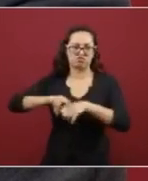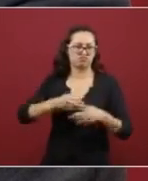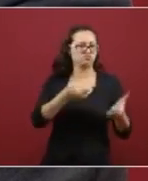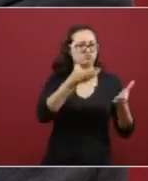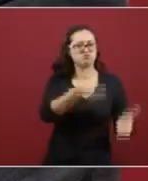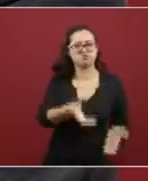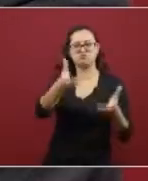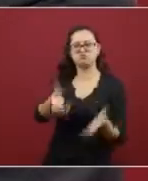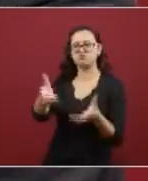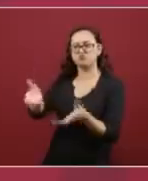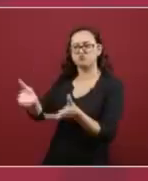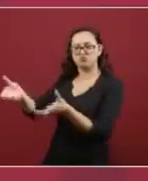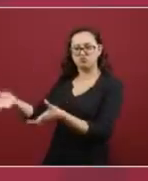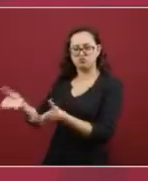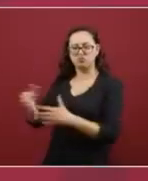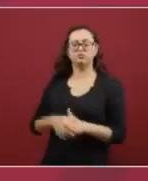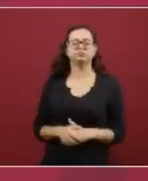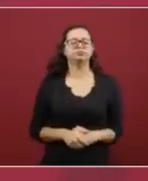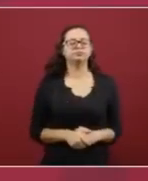Y